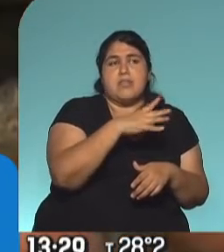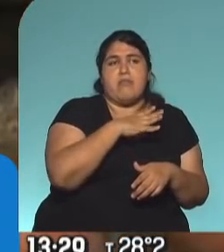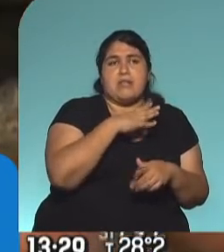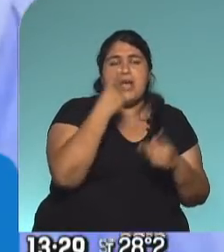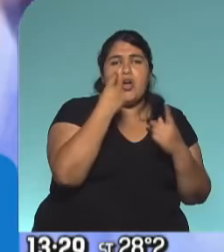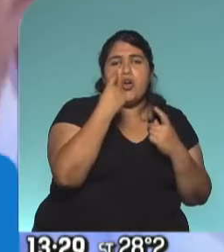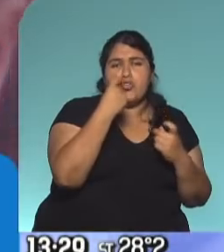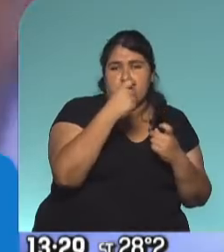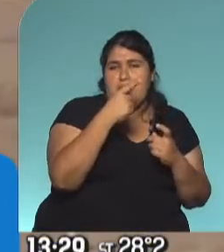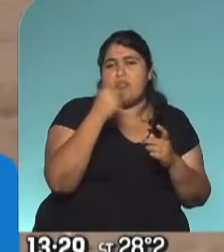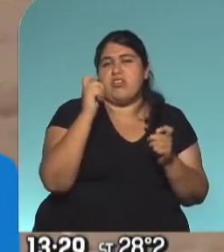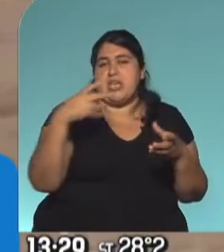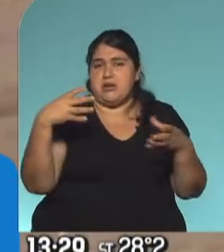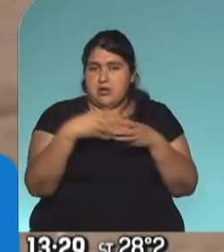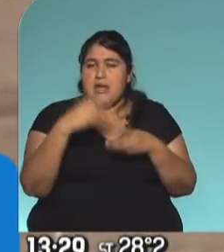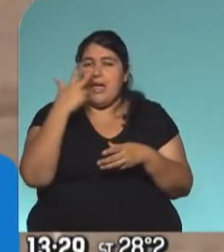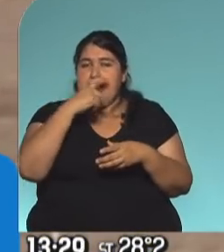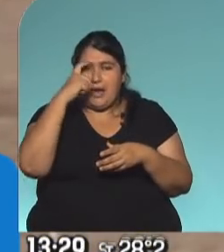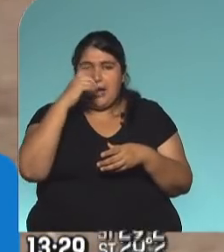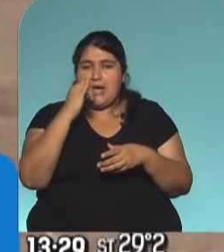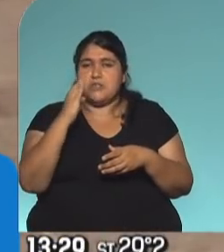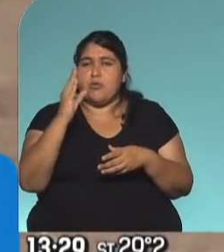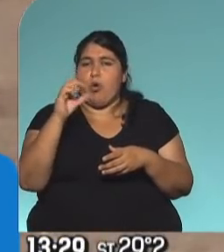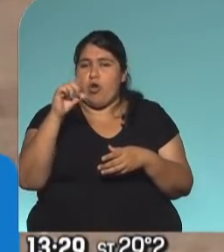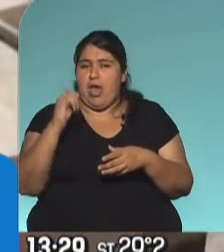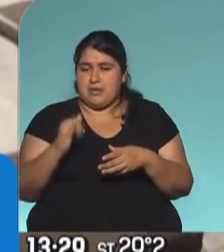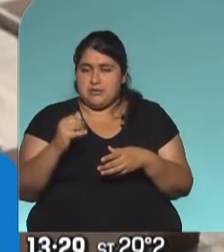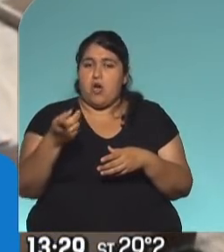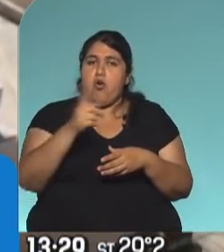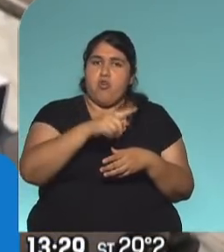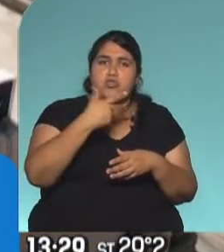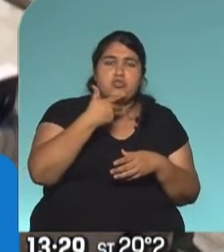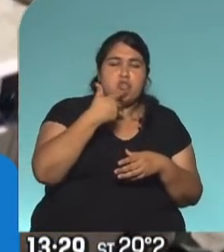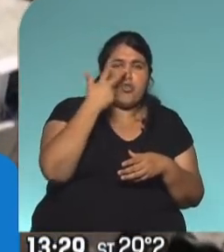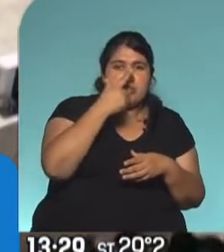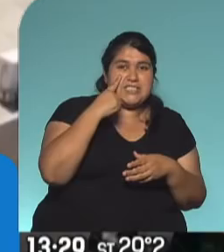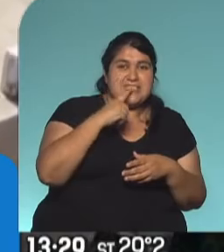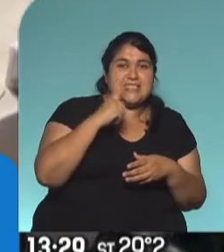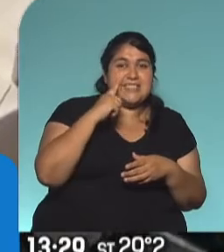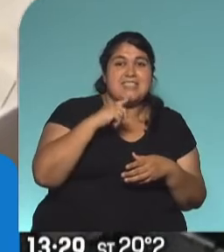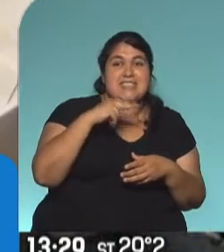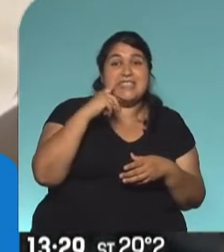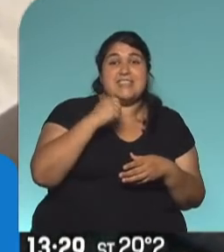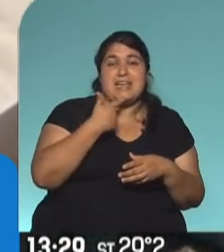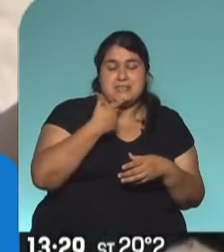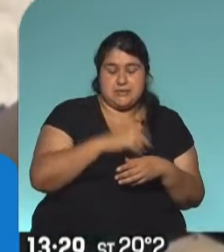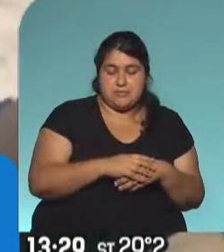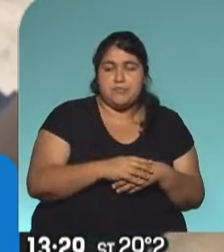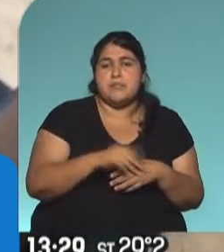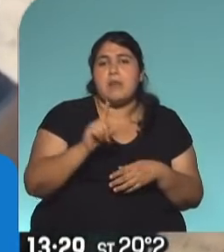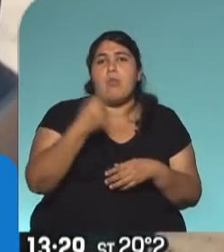controlada por Hezbollah y otro grupo chiita que también de origen. Bueno, estamos hablando que el primer ataque